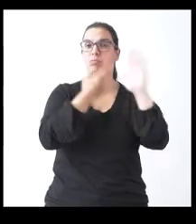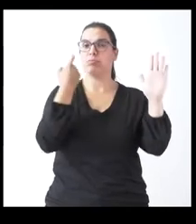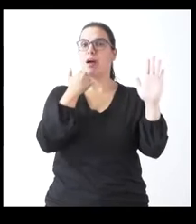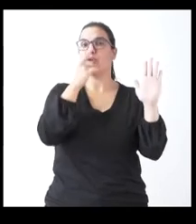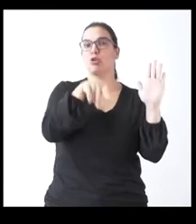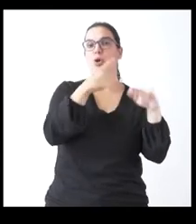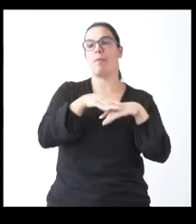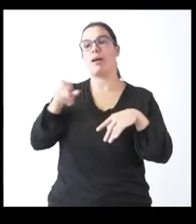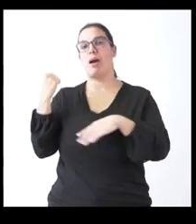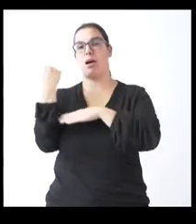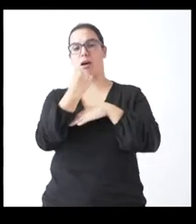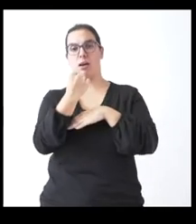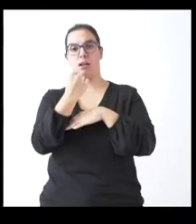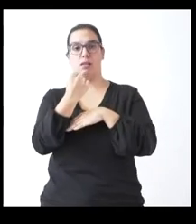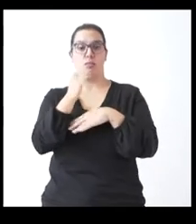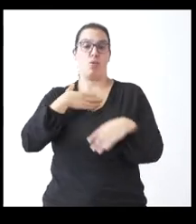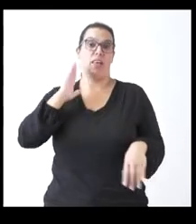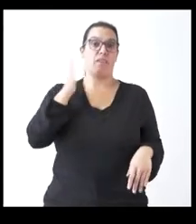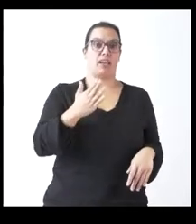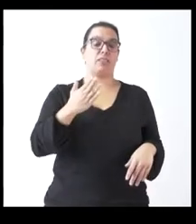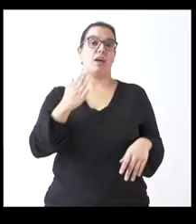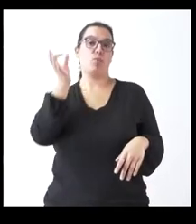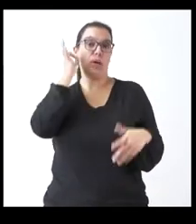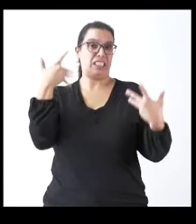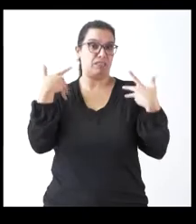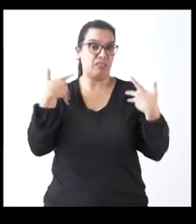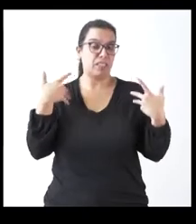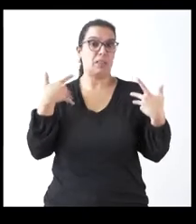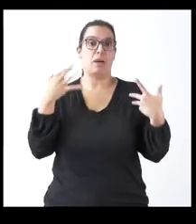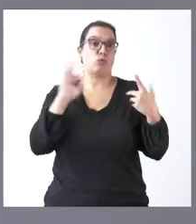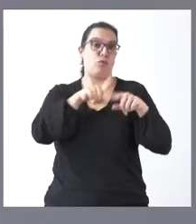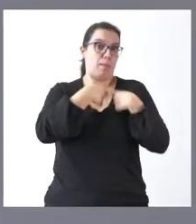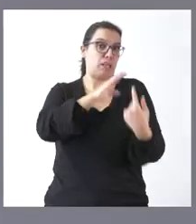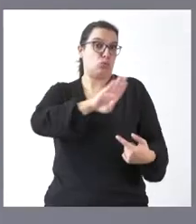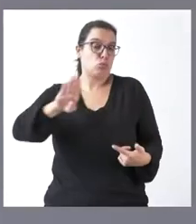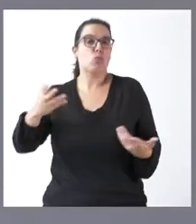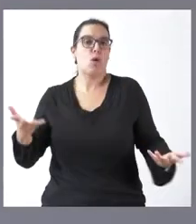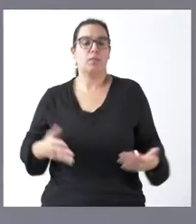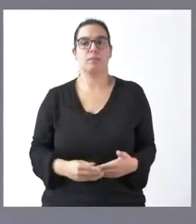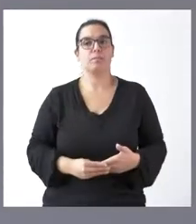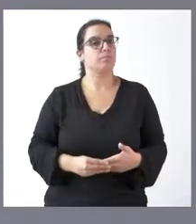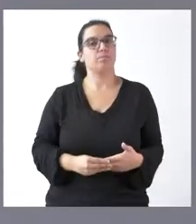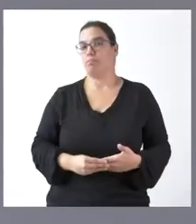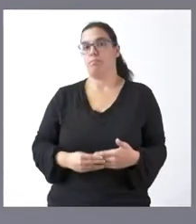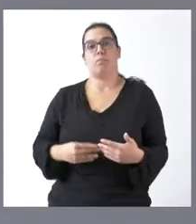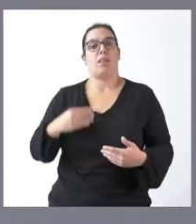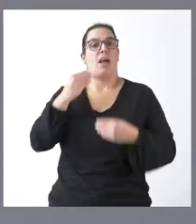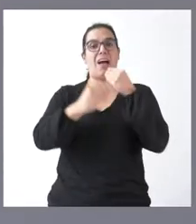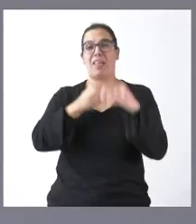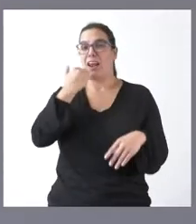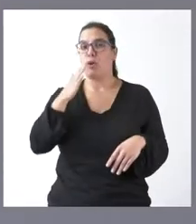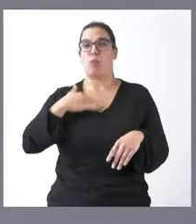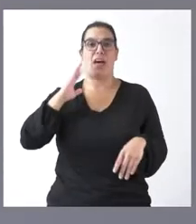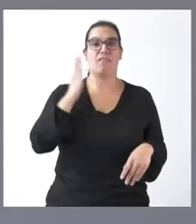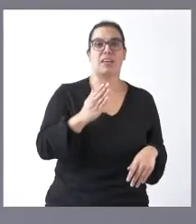pueda perjudicar a las malas víctimas a sus familias no haremos nada que pueda perjudicar ni a